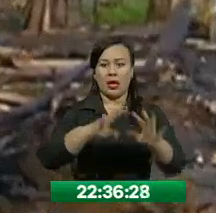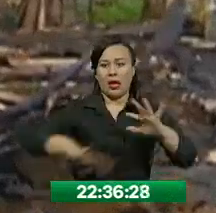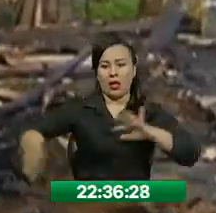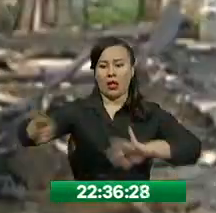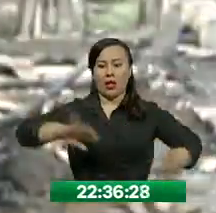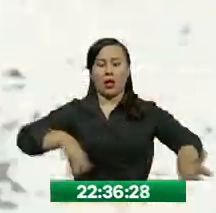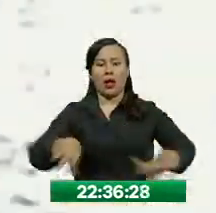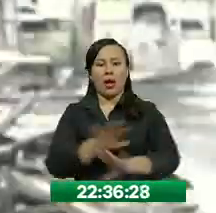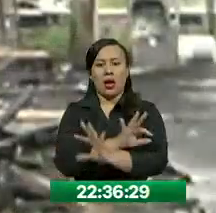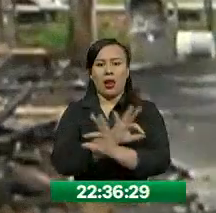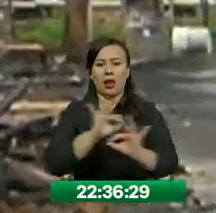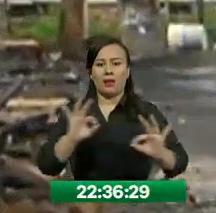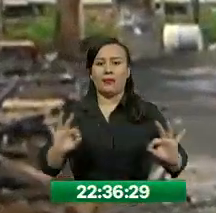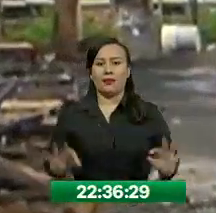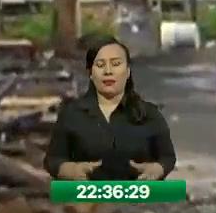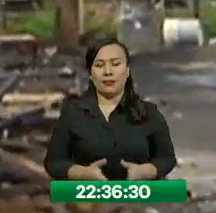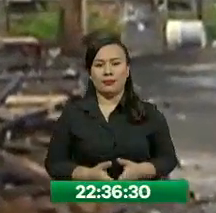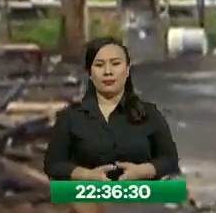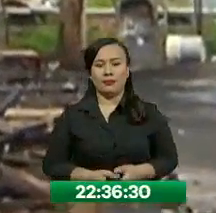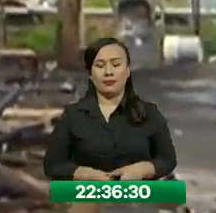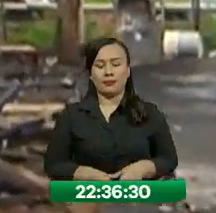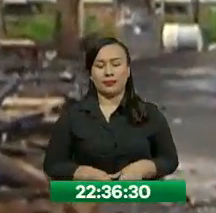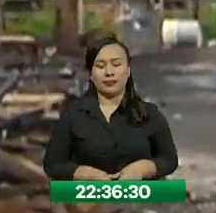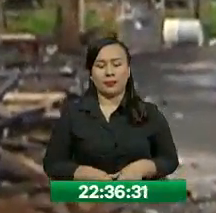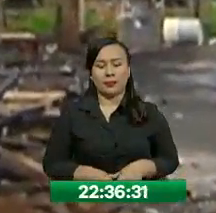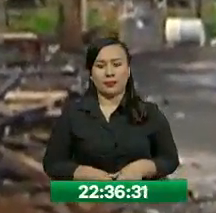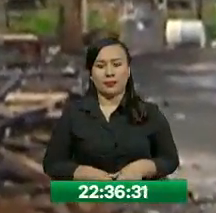los escombros.